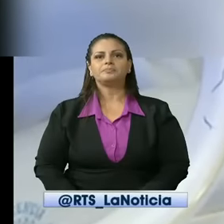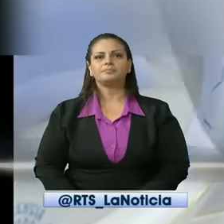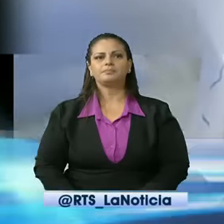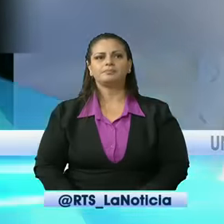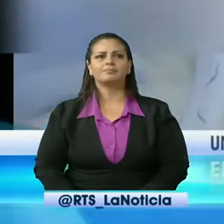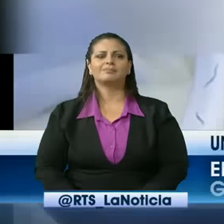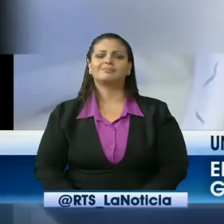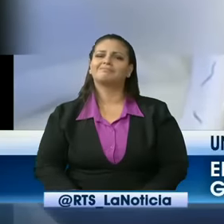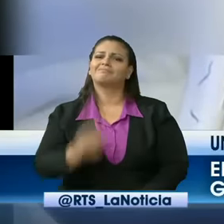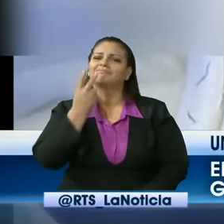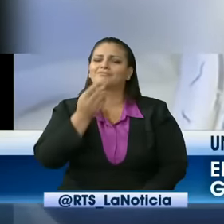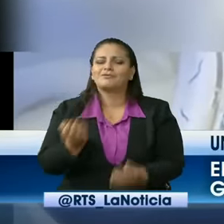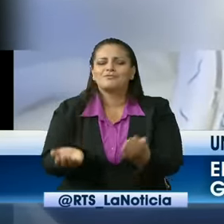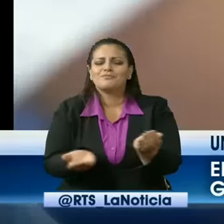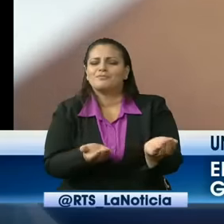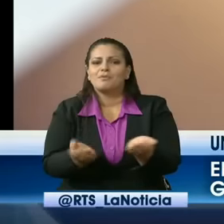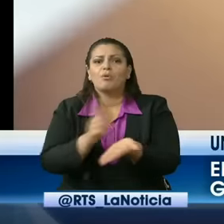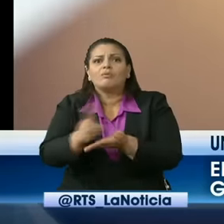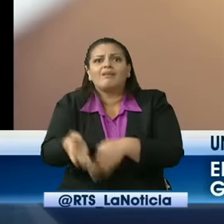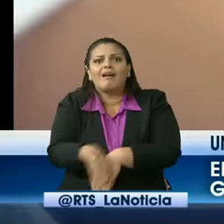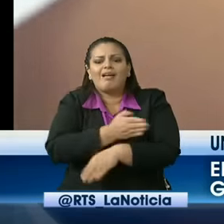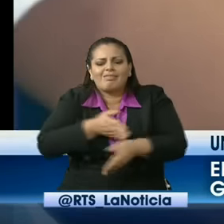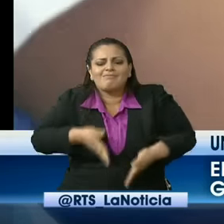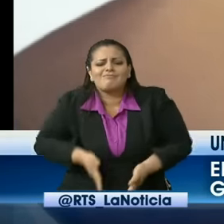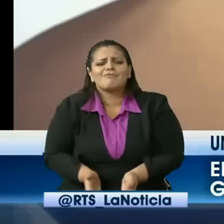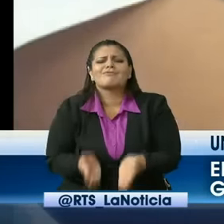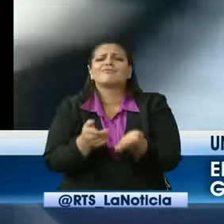Martín nació la semana pasada, pero algo sembró